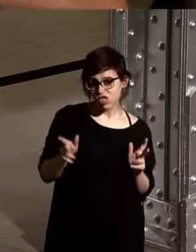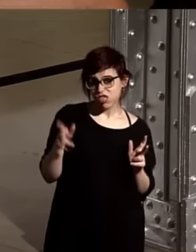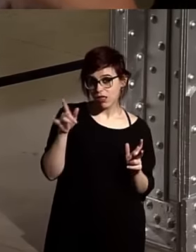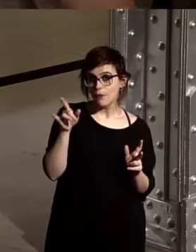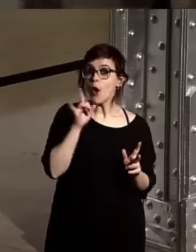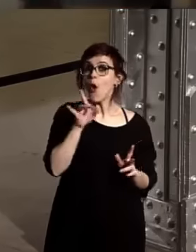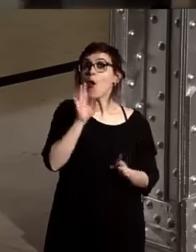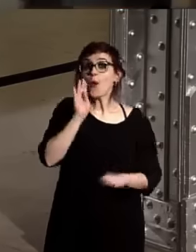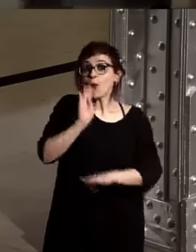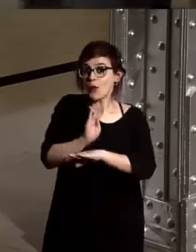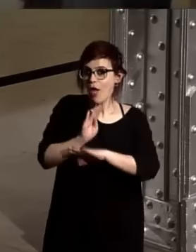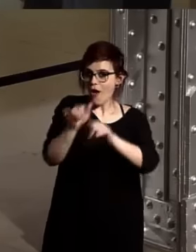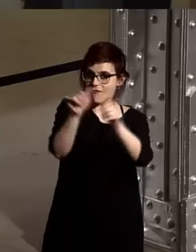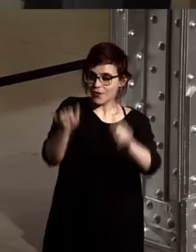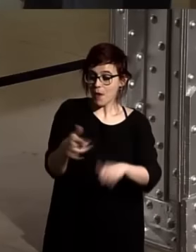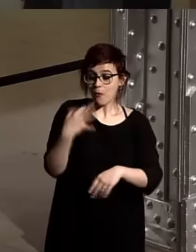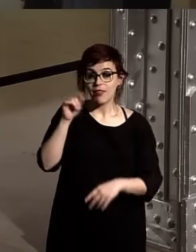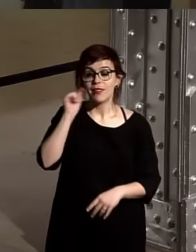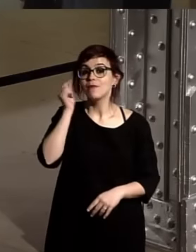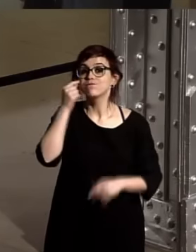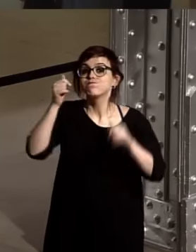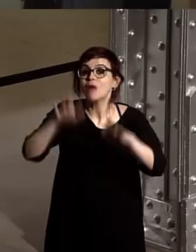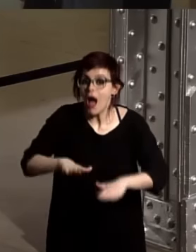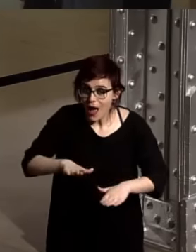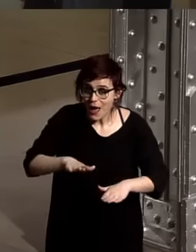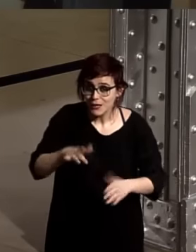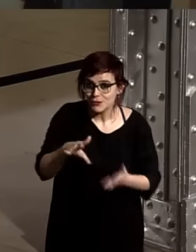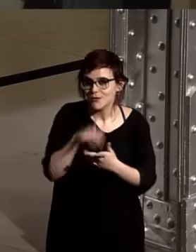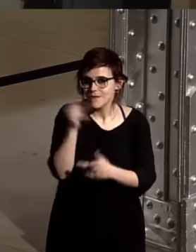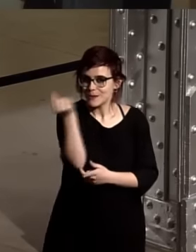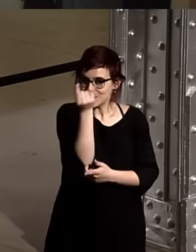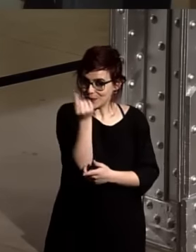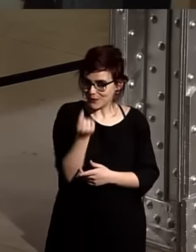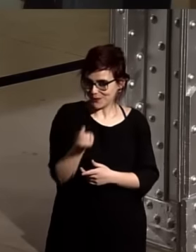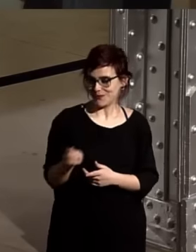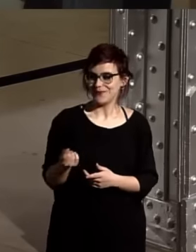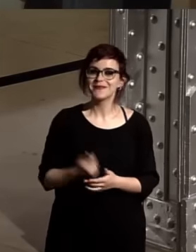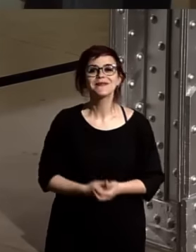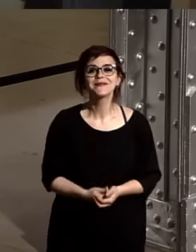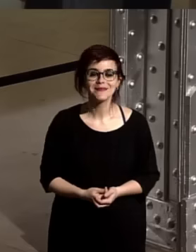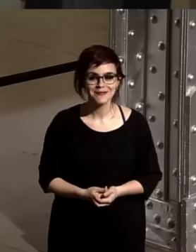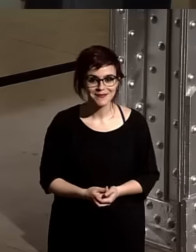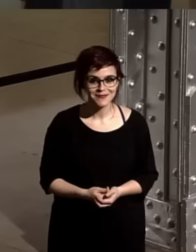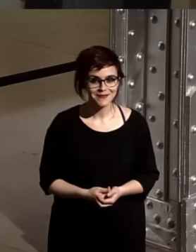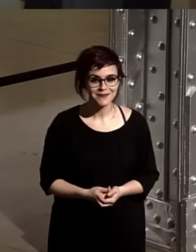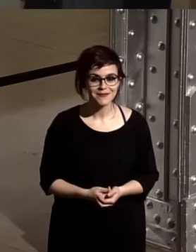mantener la compostura que os puede os puede captar con su con su trazo vivaz